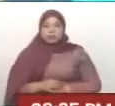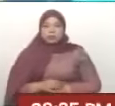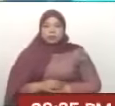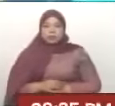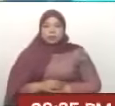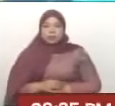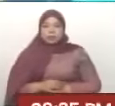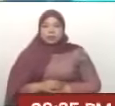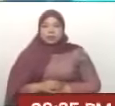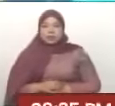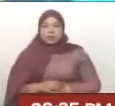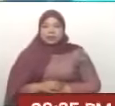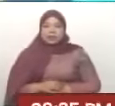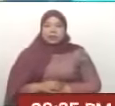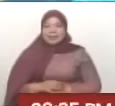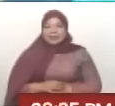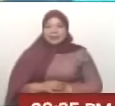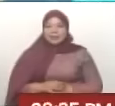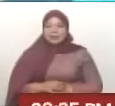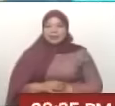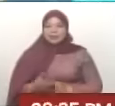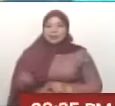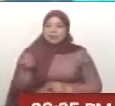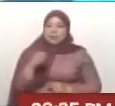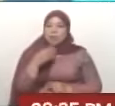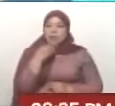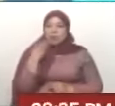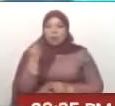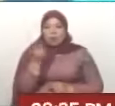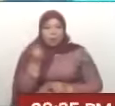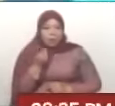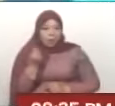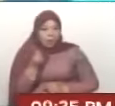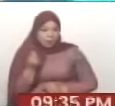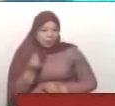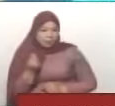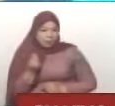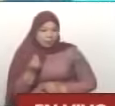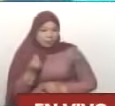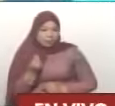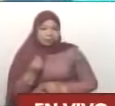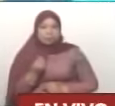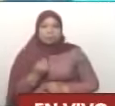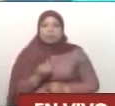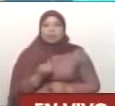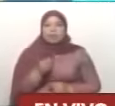Hacia esa juventud más joven y tierna.